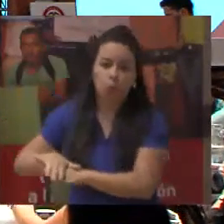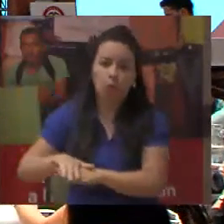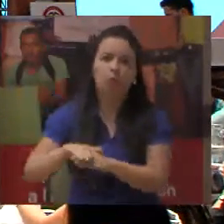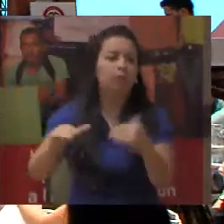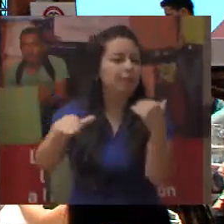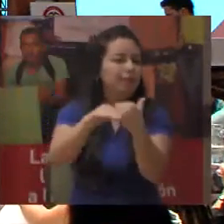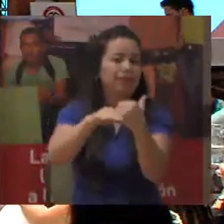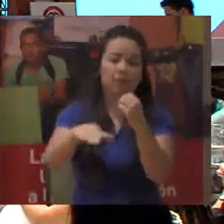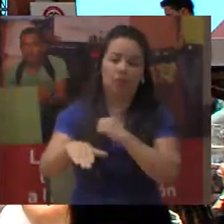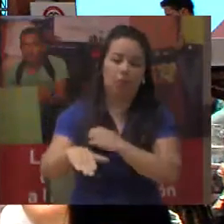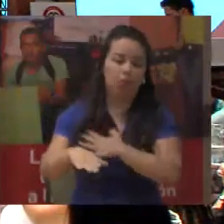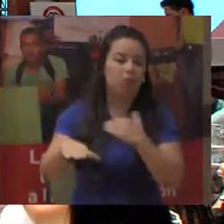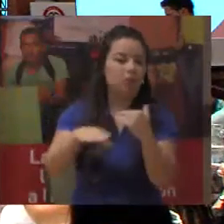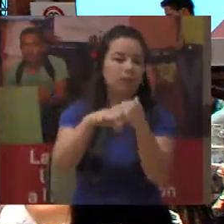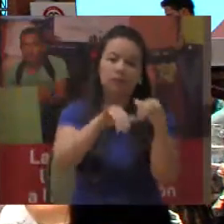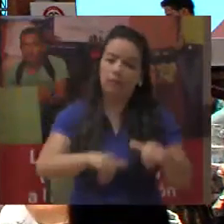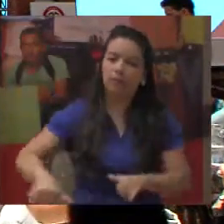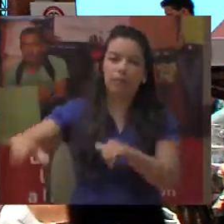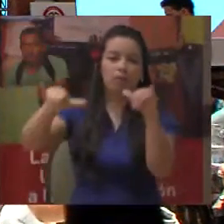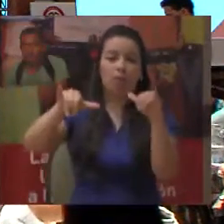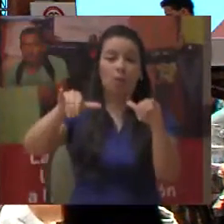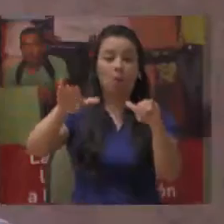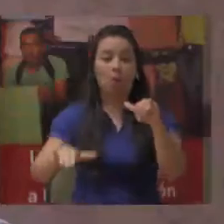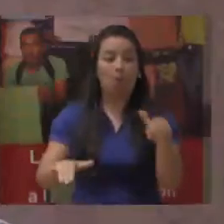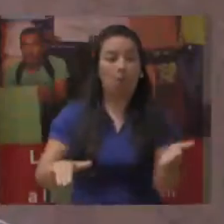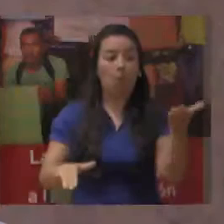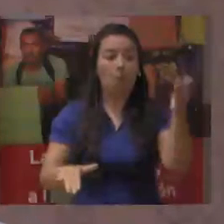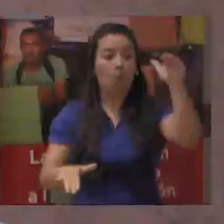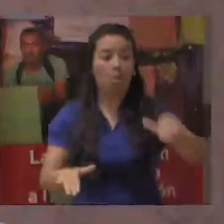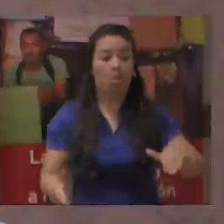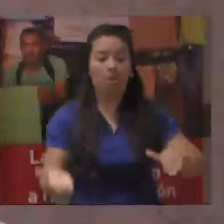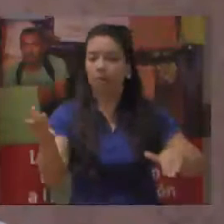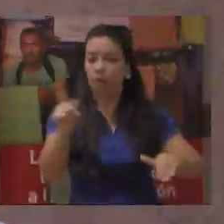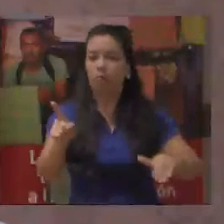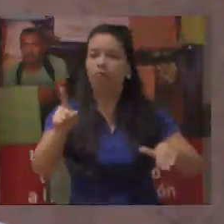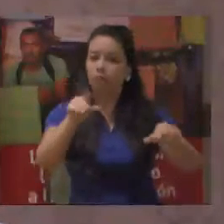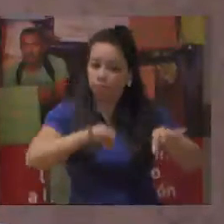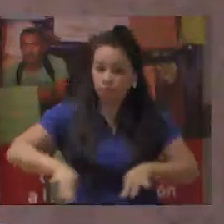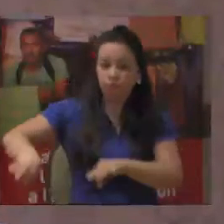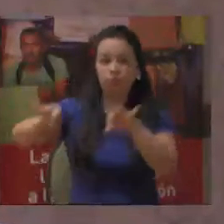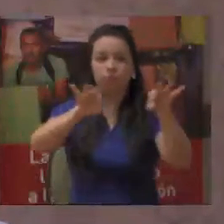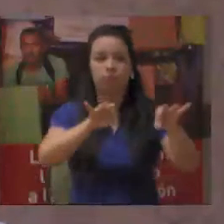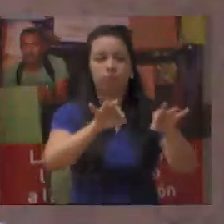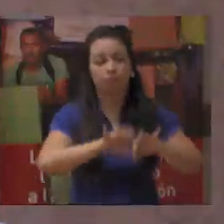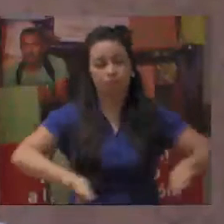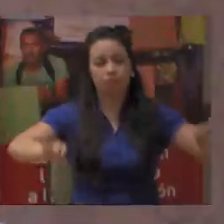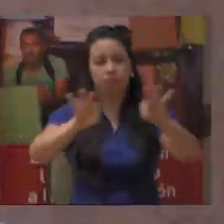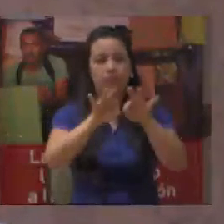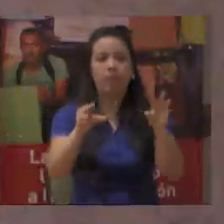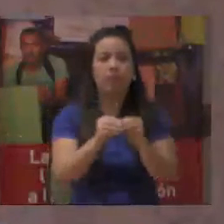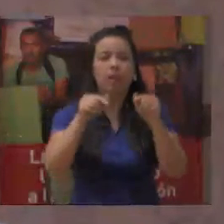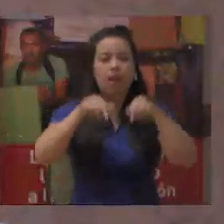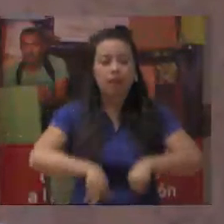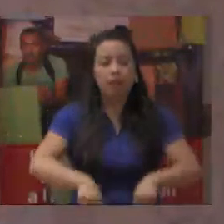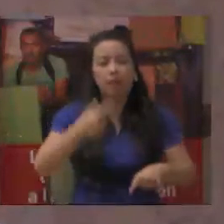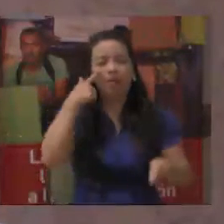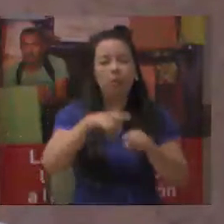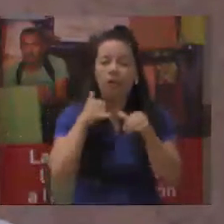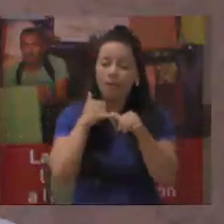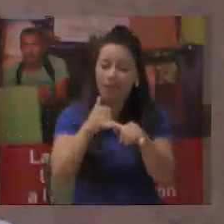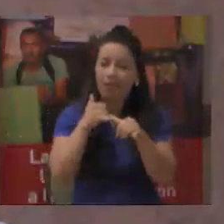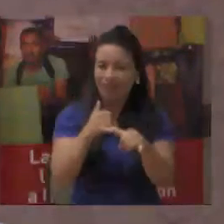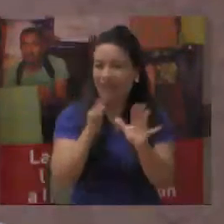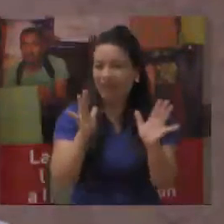las mismas oportunidades del ciudadano y que si de cierta forma podemos ayudar en este laboratorio de innovación social para que